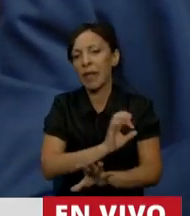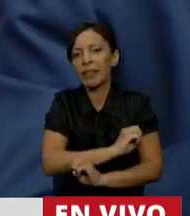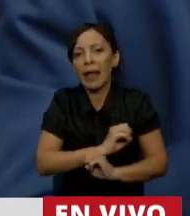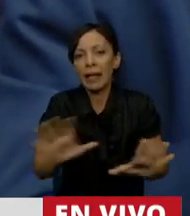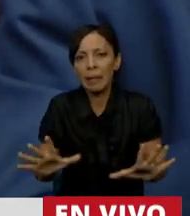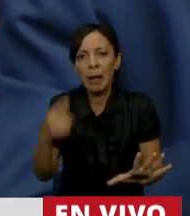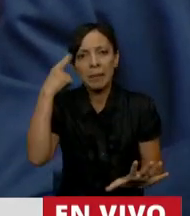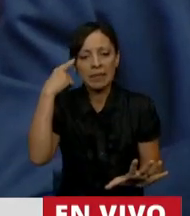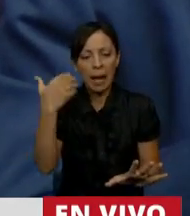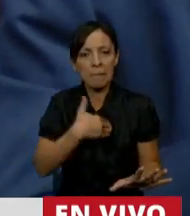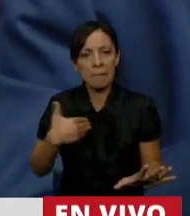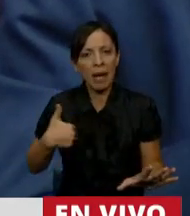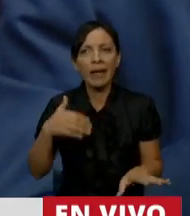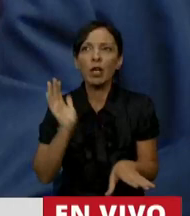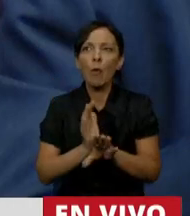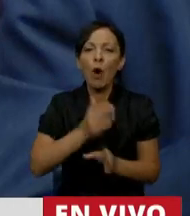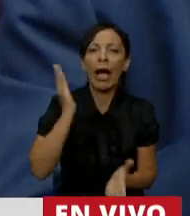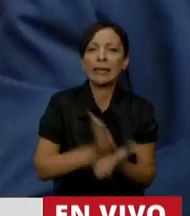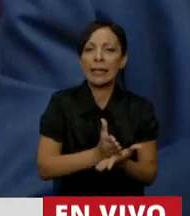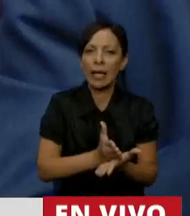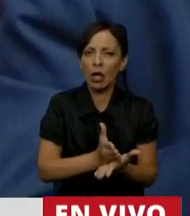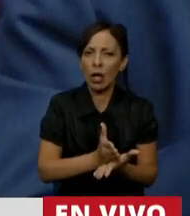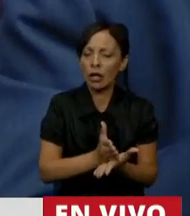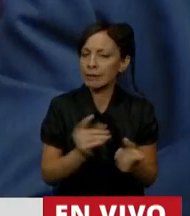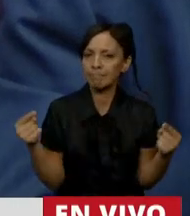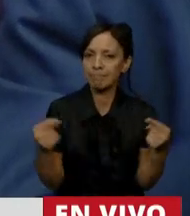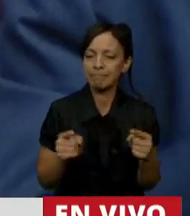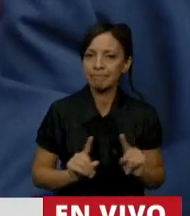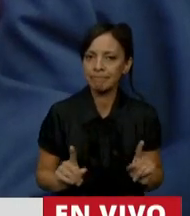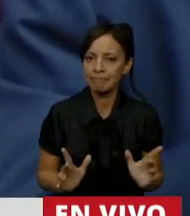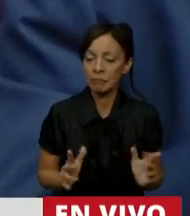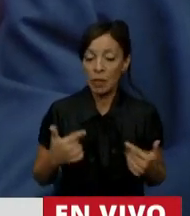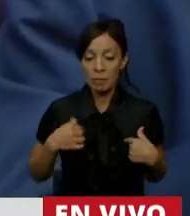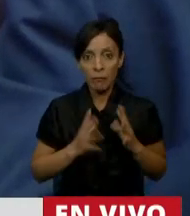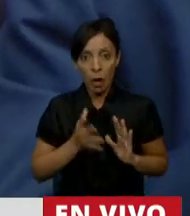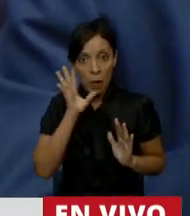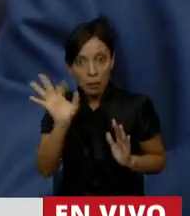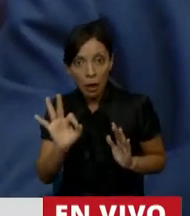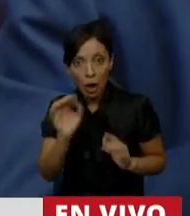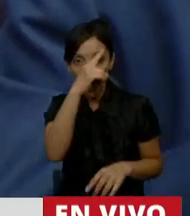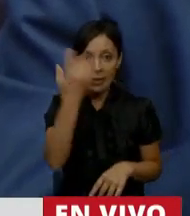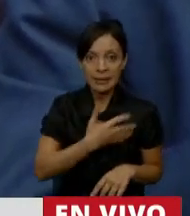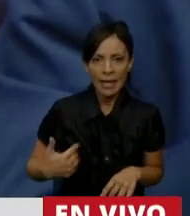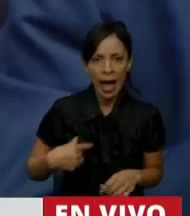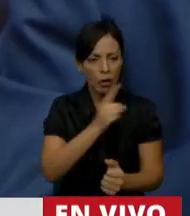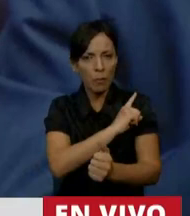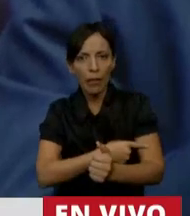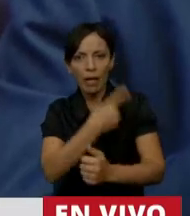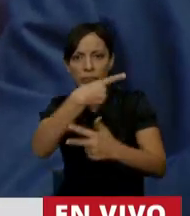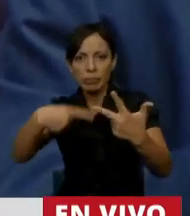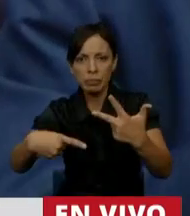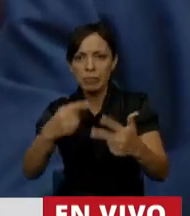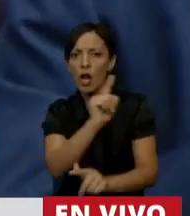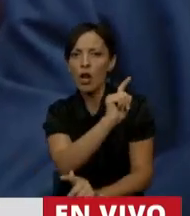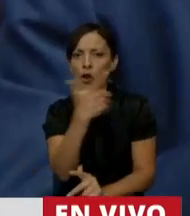se piense la maternidad como un castigo. En mi modo de ver, ni el Estado ni ningún poder tiene